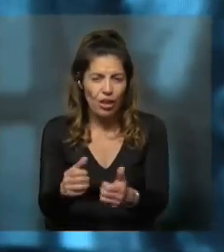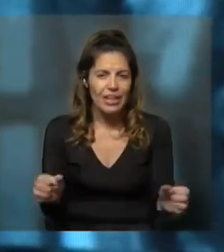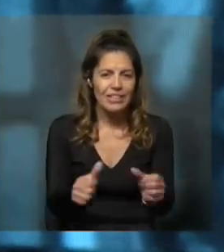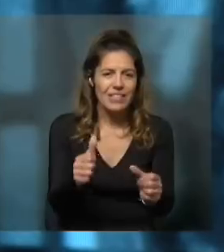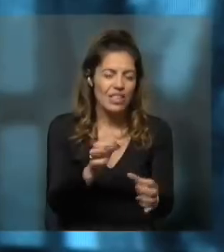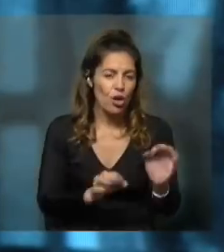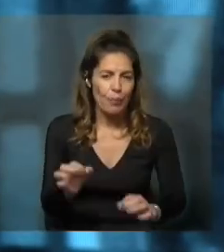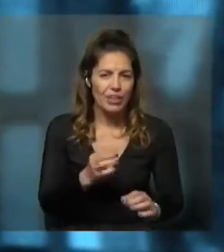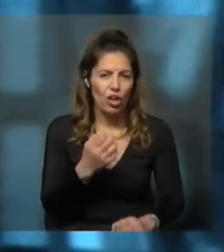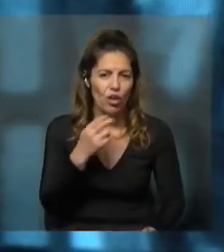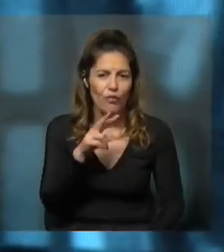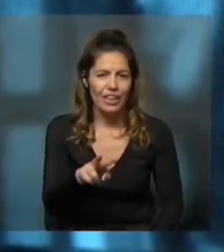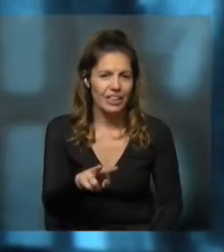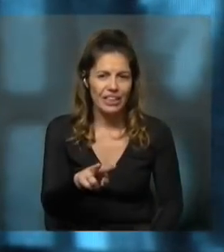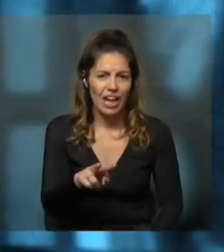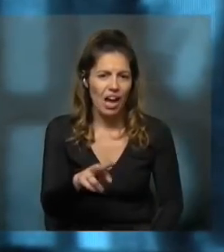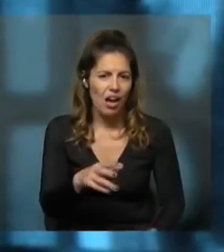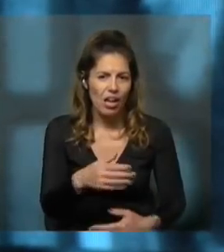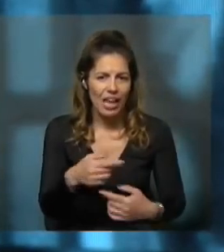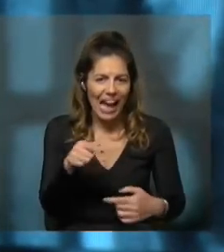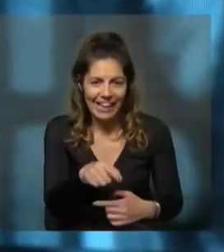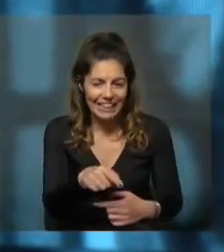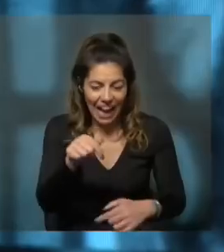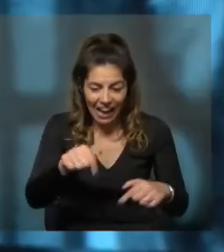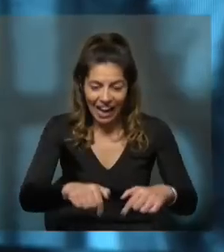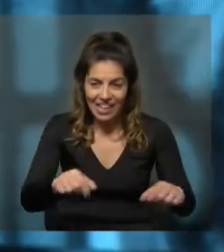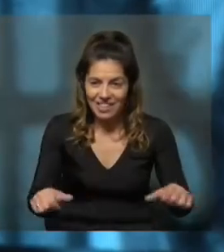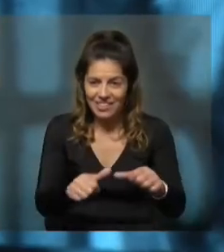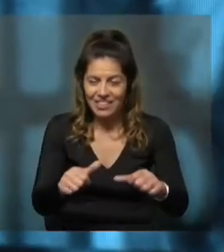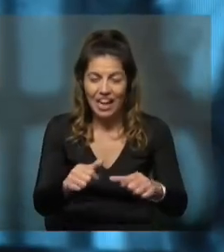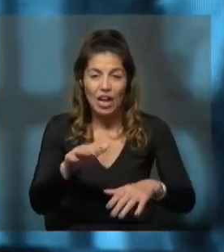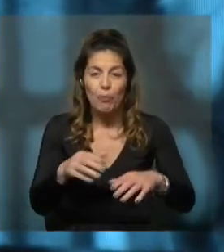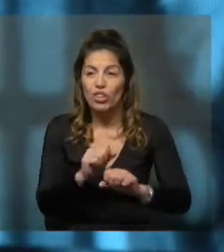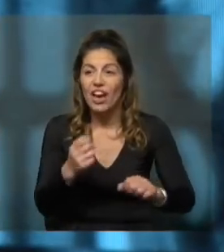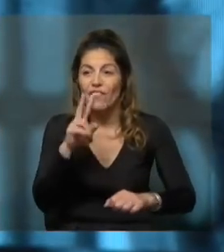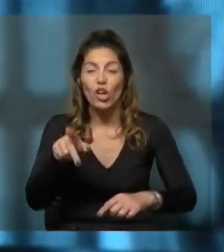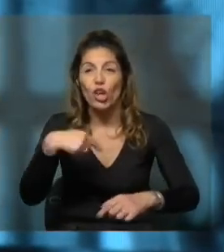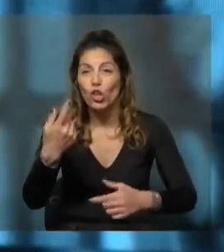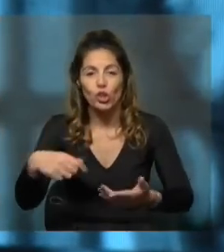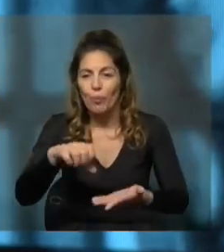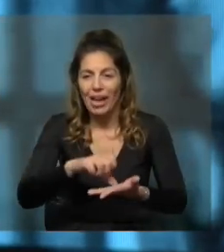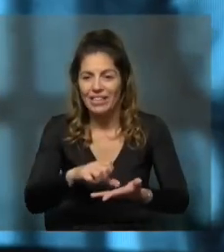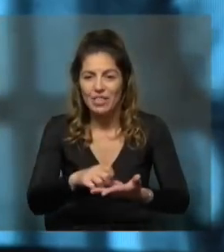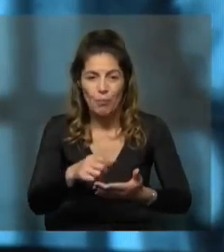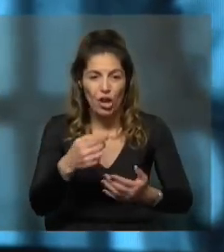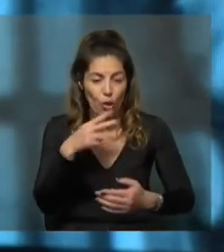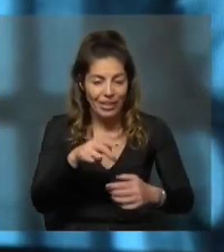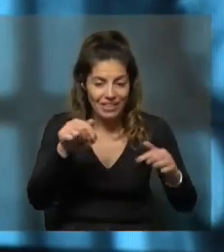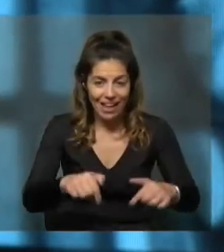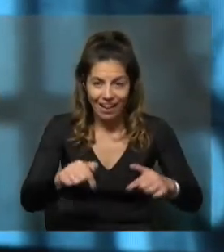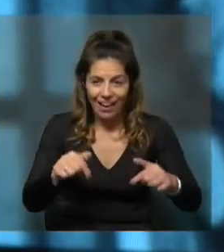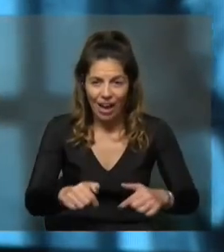los veías en el ditela para cultural estaban acá y ahí y un día te podías encontrar con gasalla